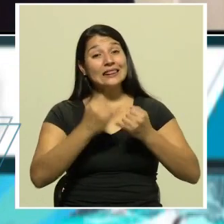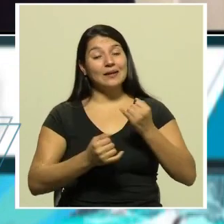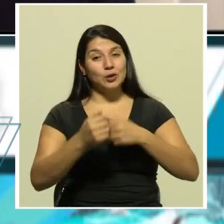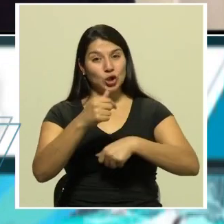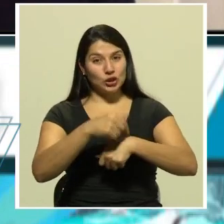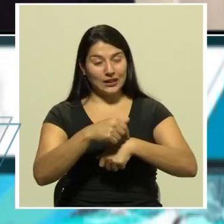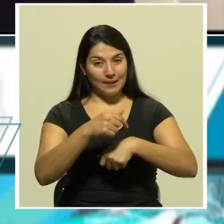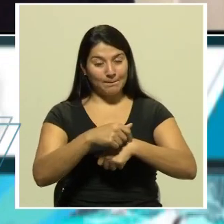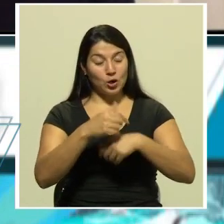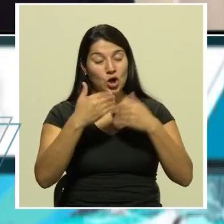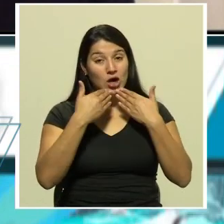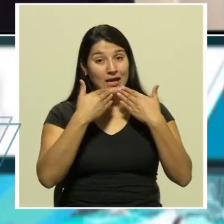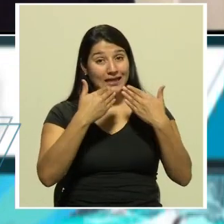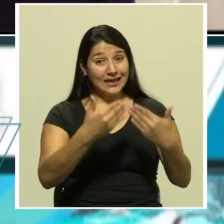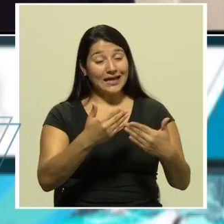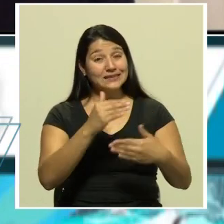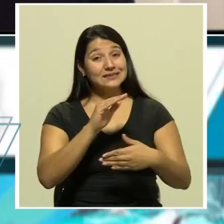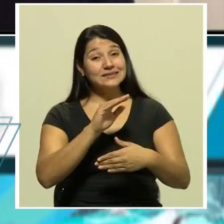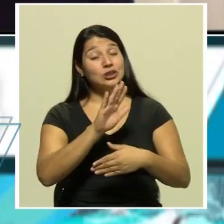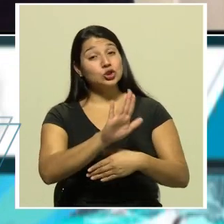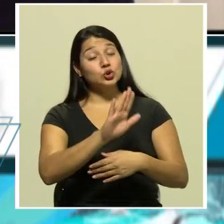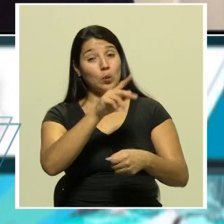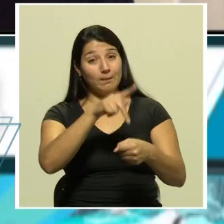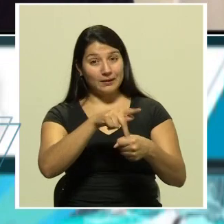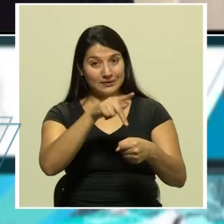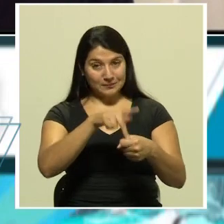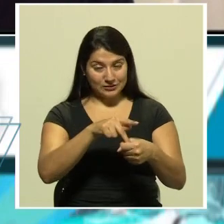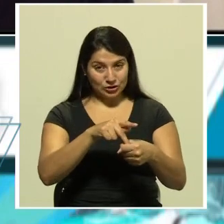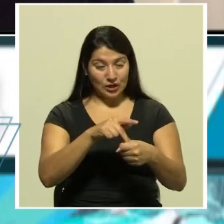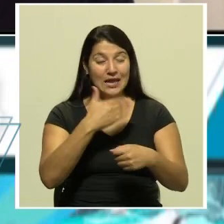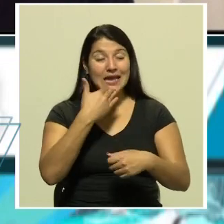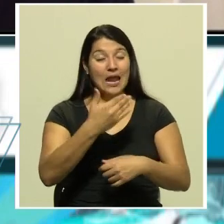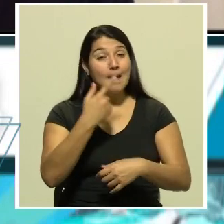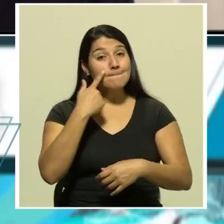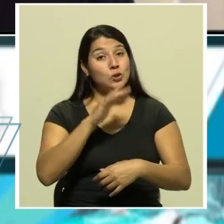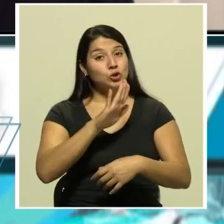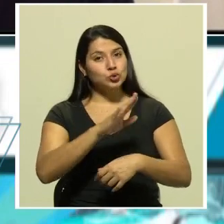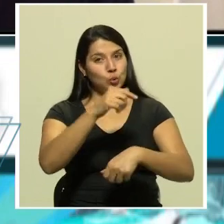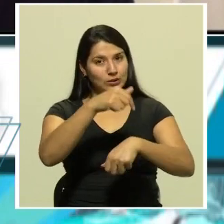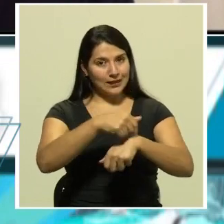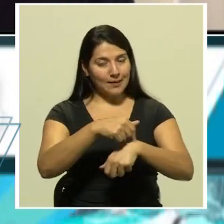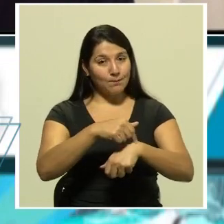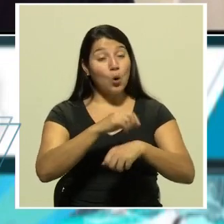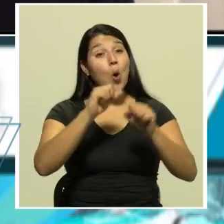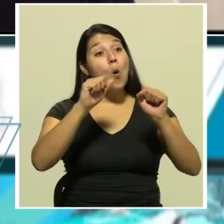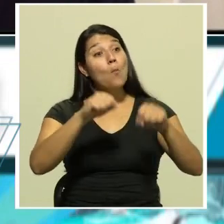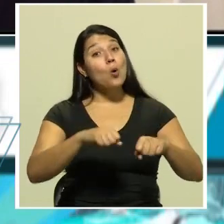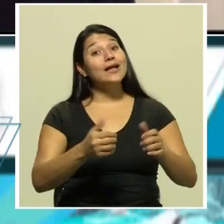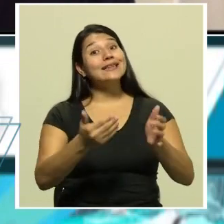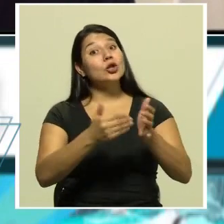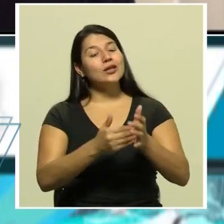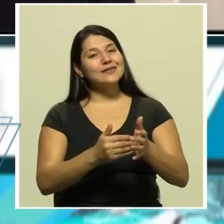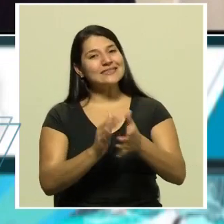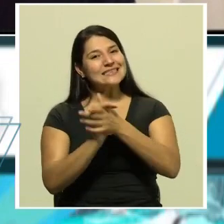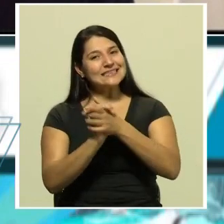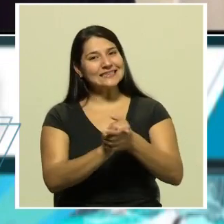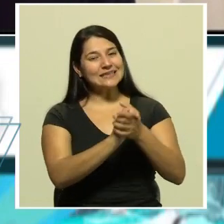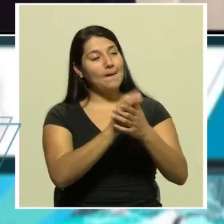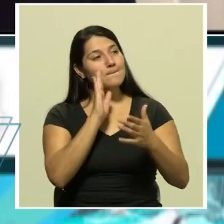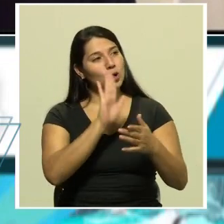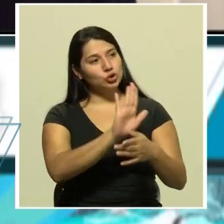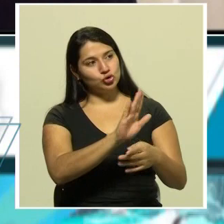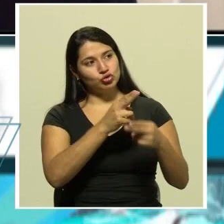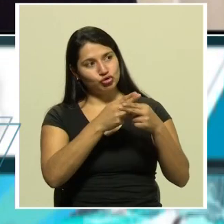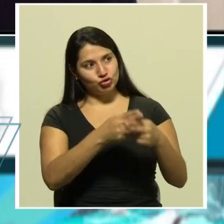tiempo. Agradecerle muchísimo la participación, el tiempo que nos dedicó, volverla a felicitar por el nombramiento